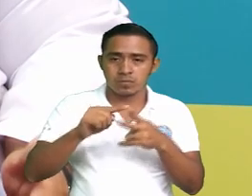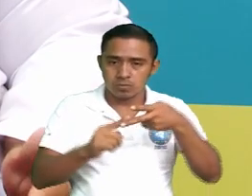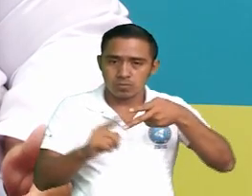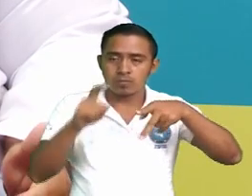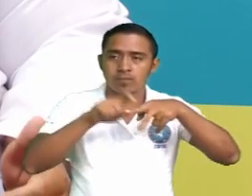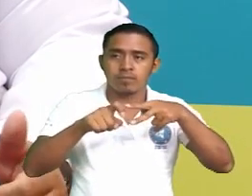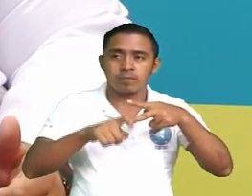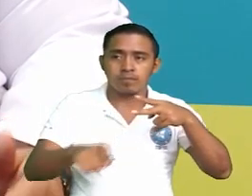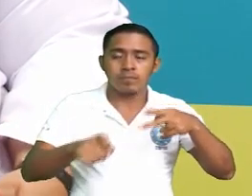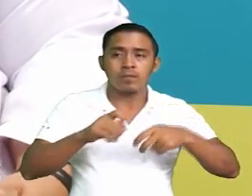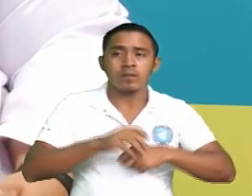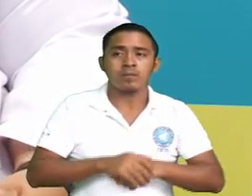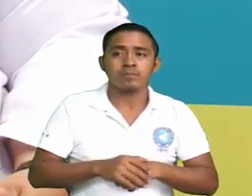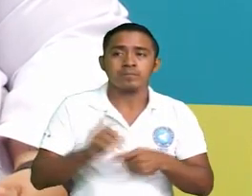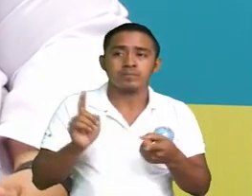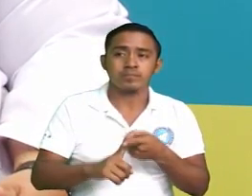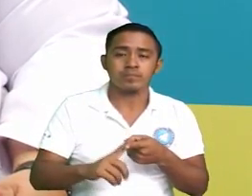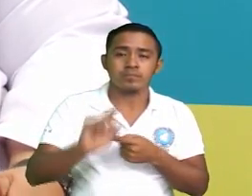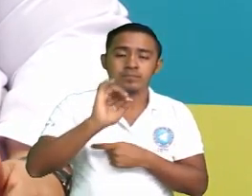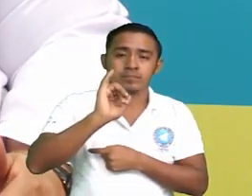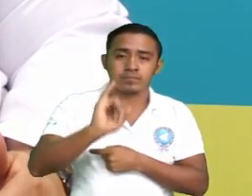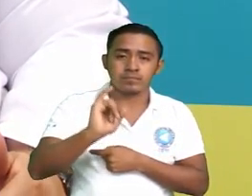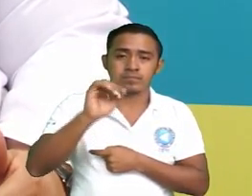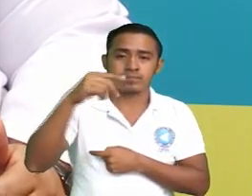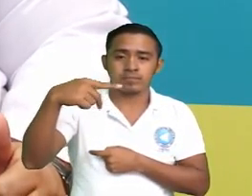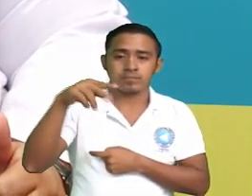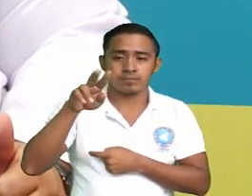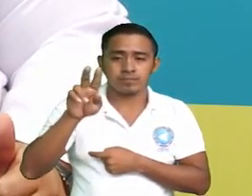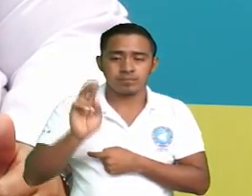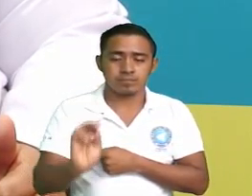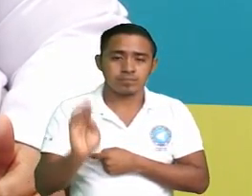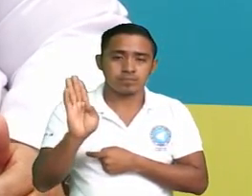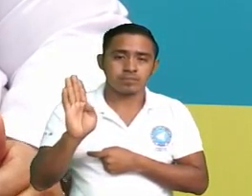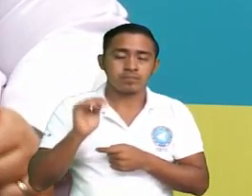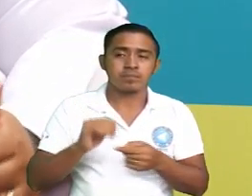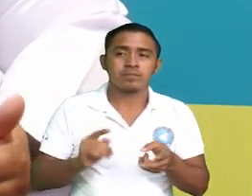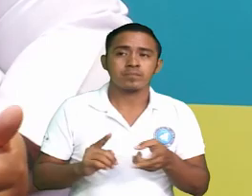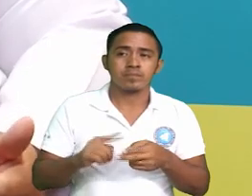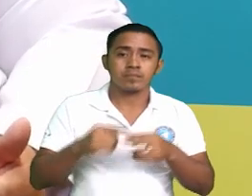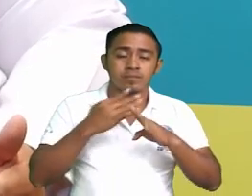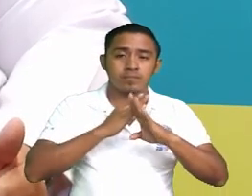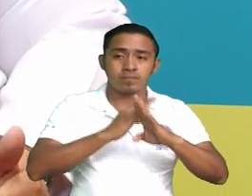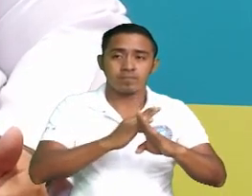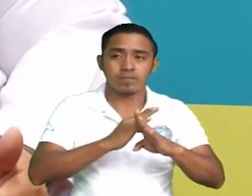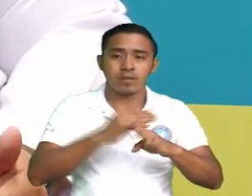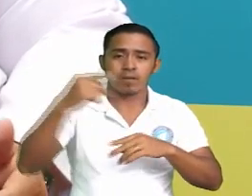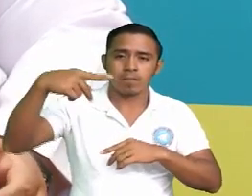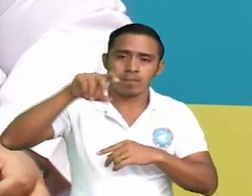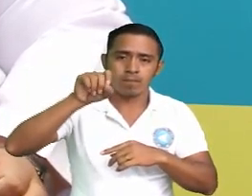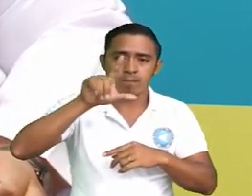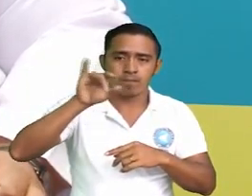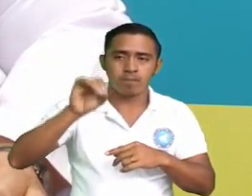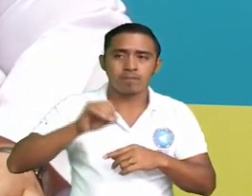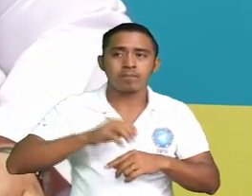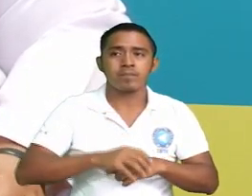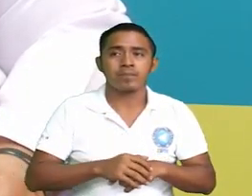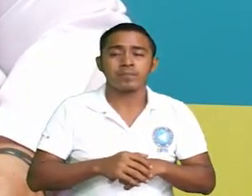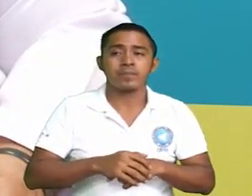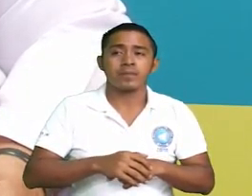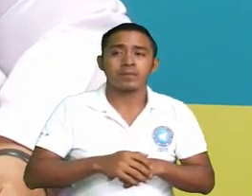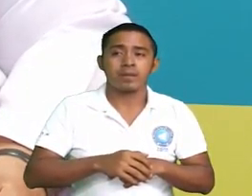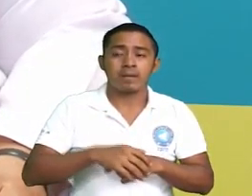esquema. Una vacuna que se llama IPV, que es una a base de, previene lo que es la polio, nada más que